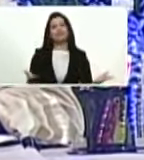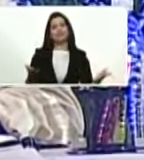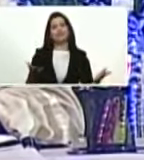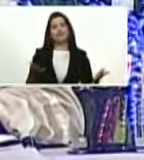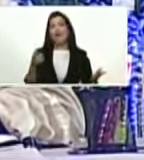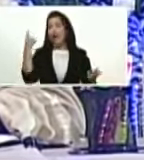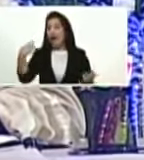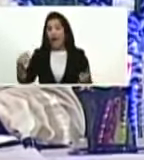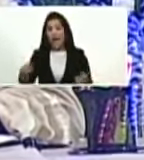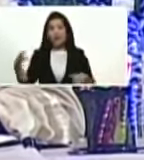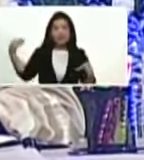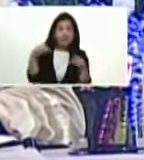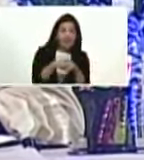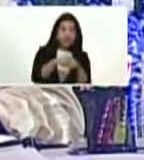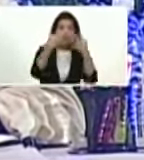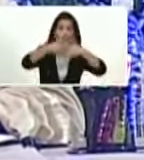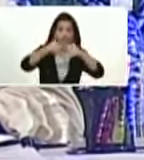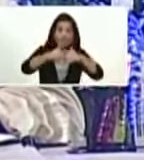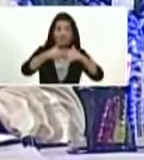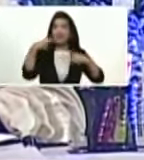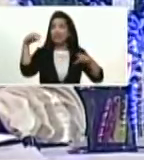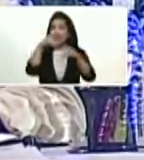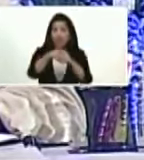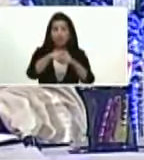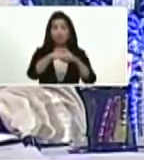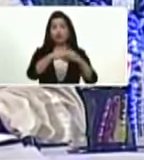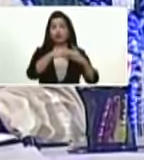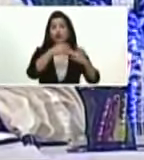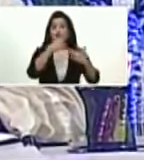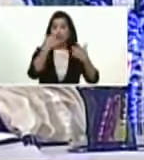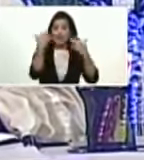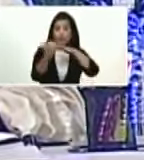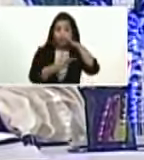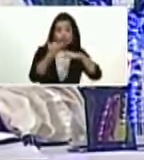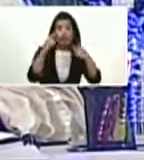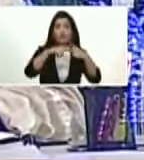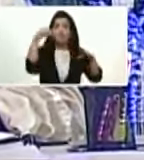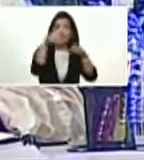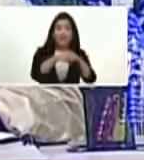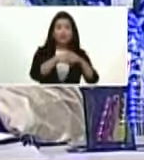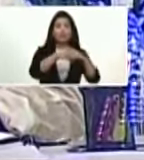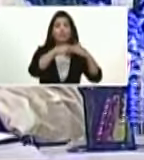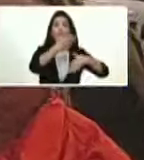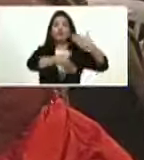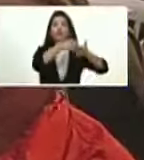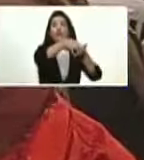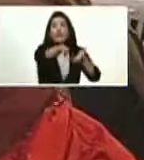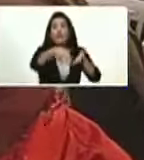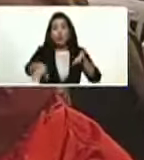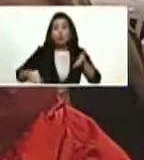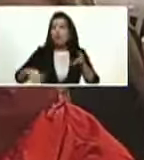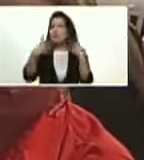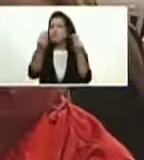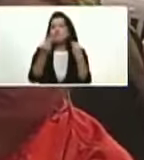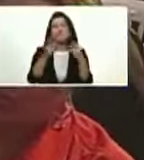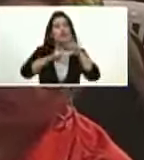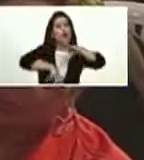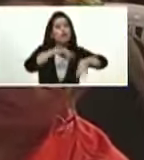entrado como un cáncer en distintos niveles de los procesos distributivos, sobre todo.